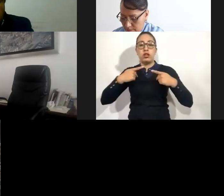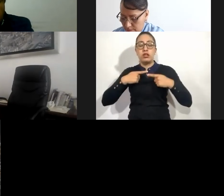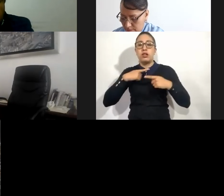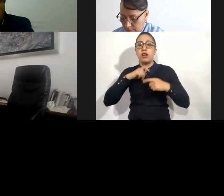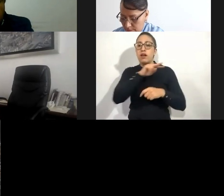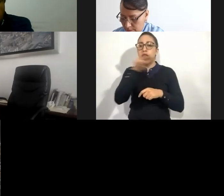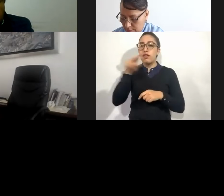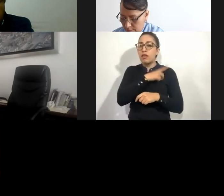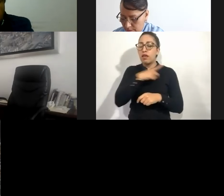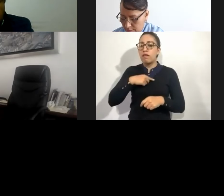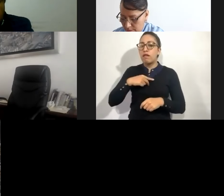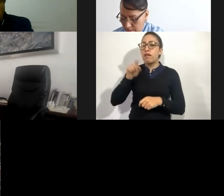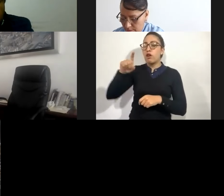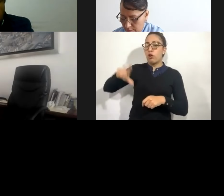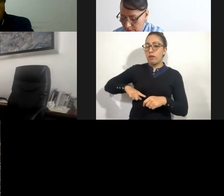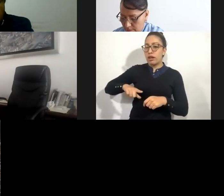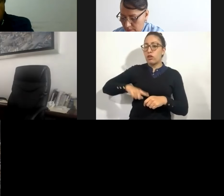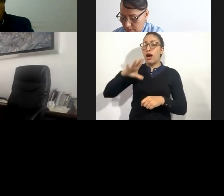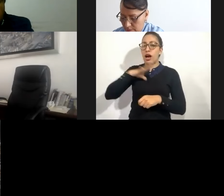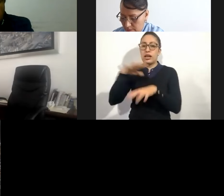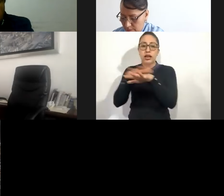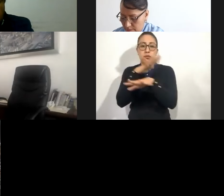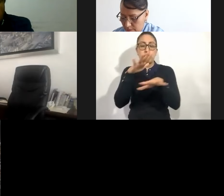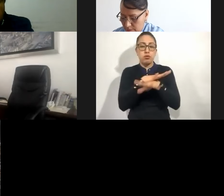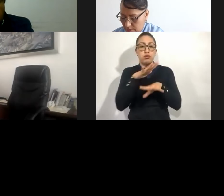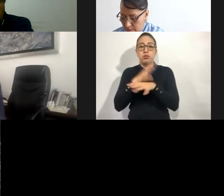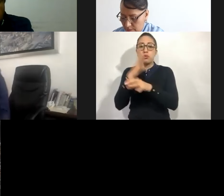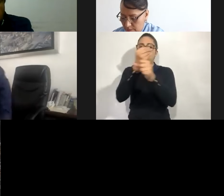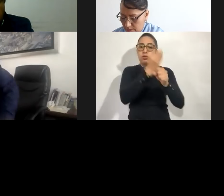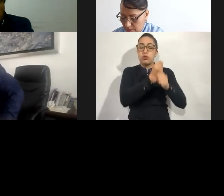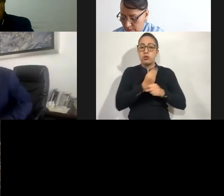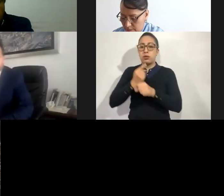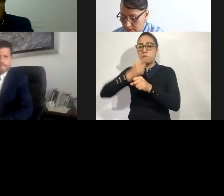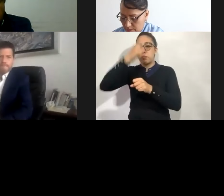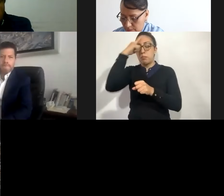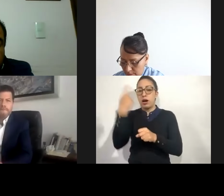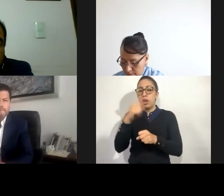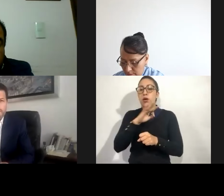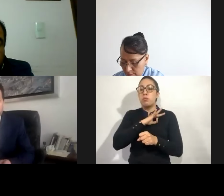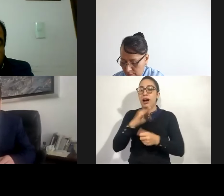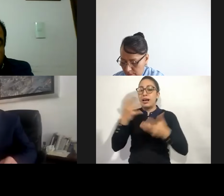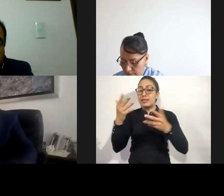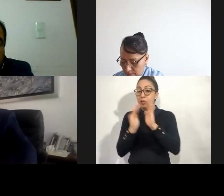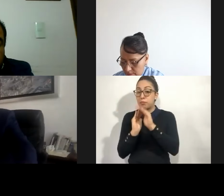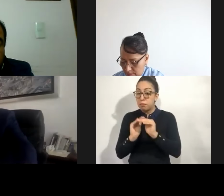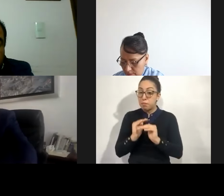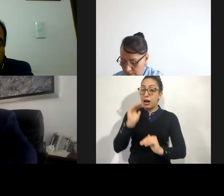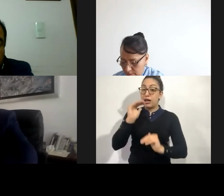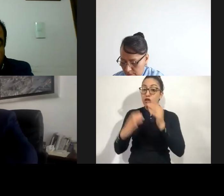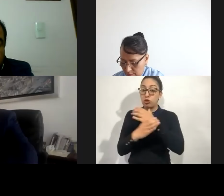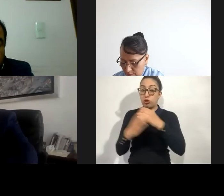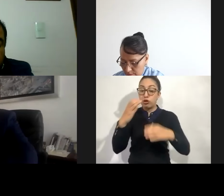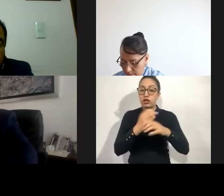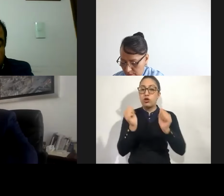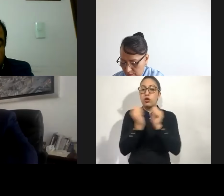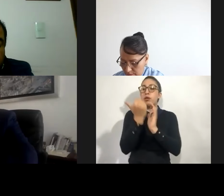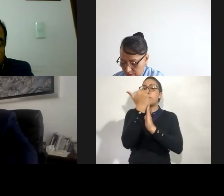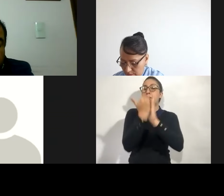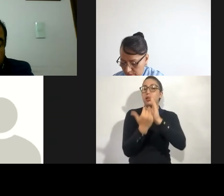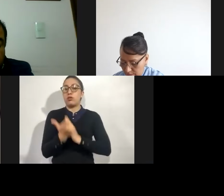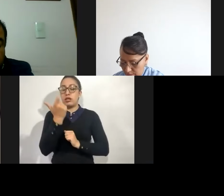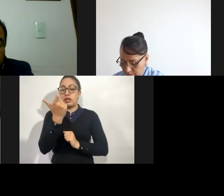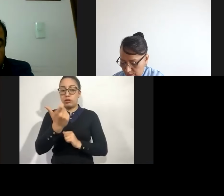con los ciudadanos y ciudadanas. Hacer más con menos, se nos dice. En ese sentido,